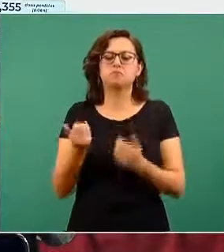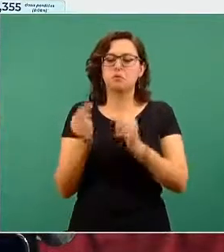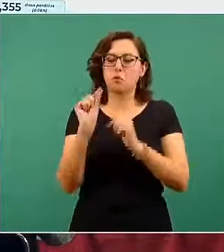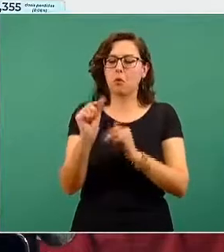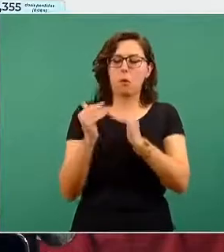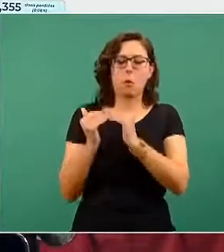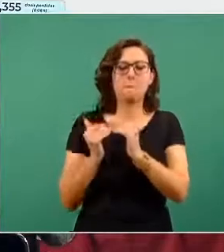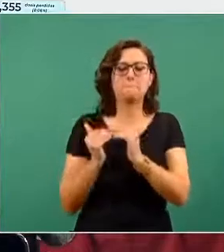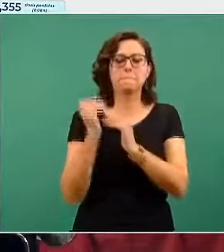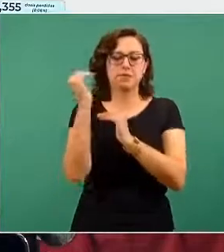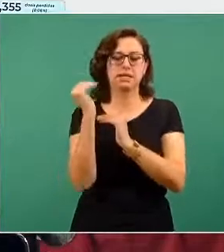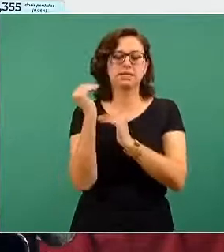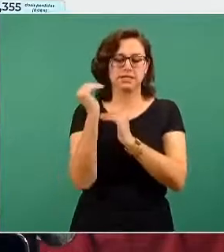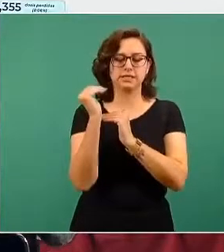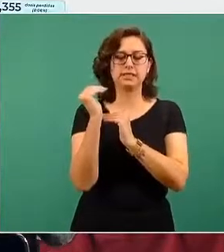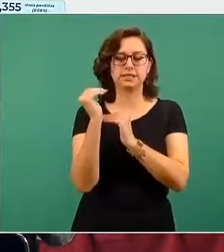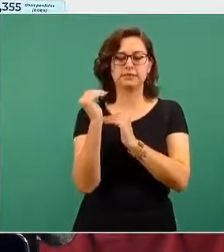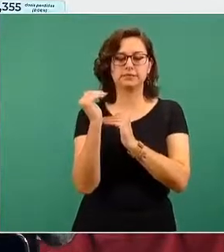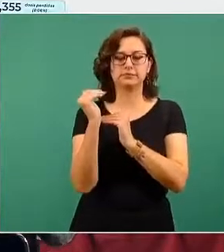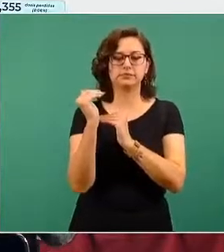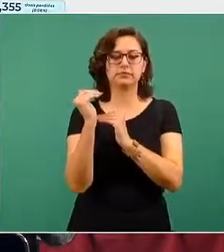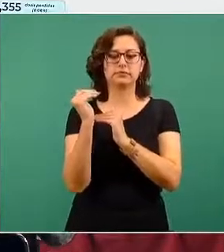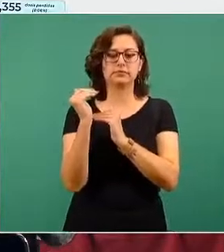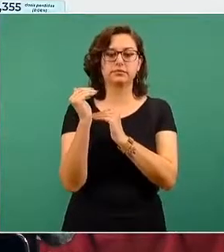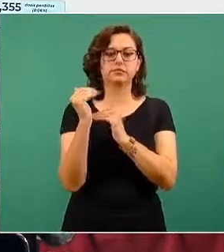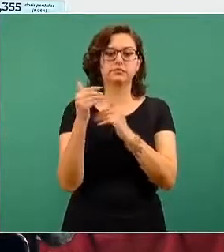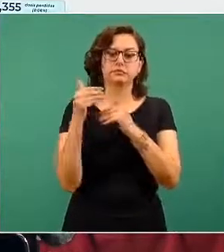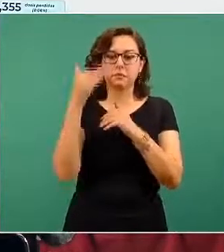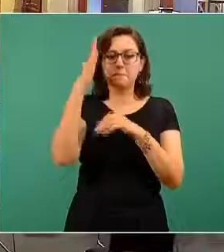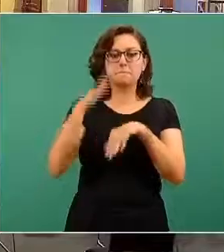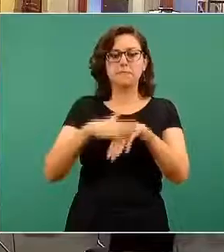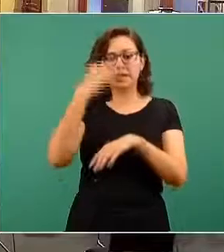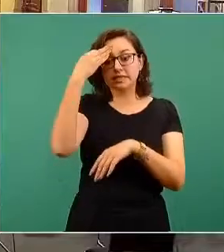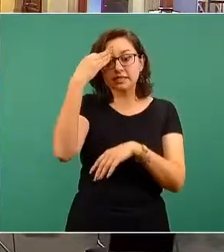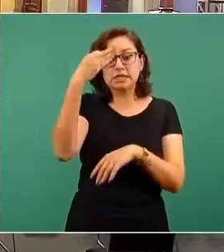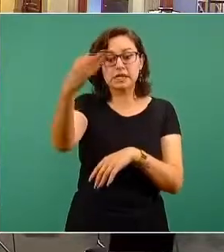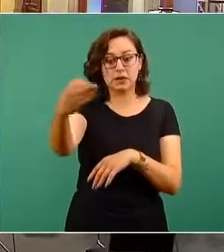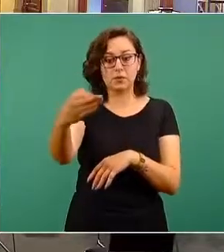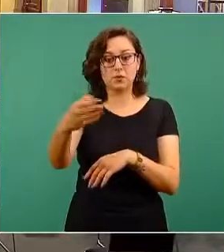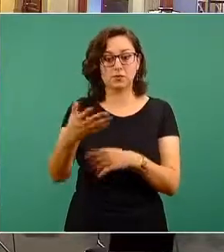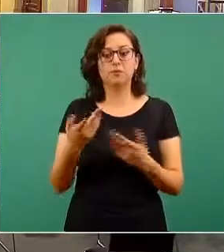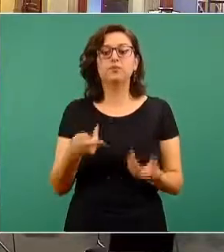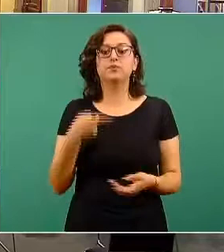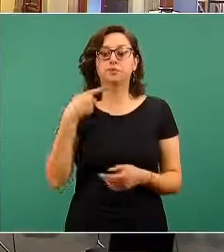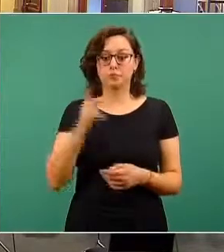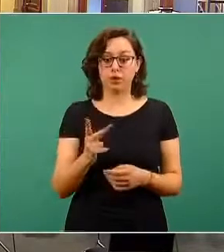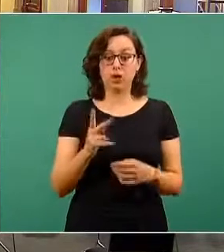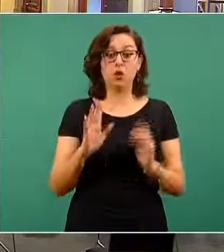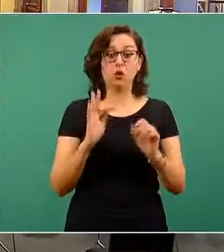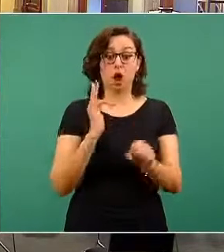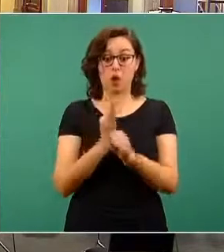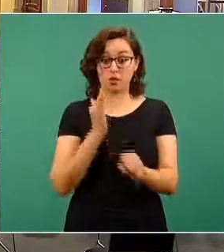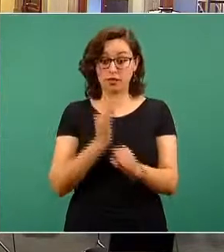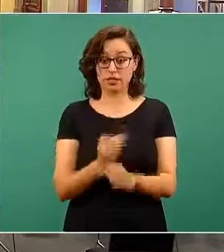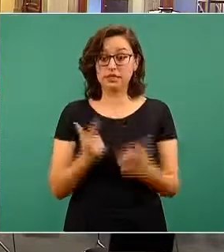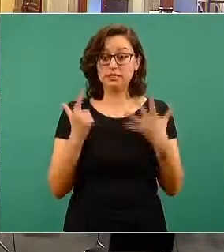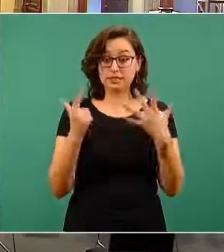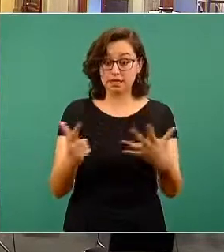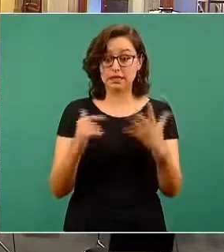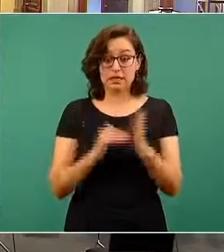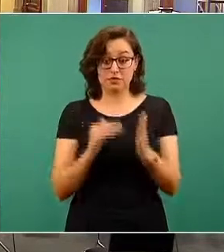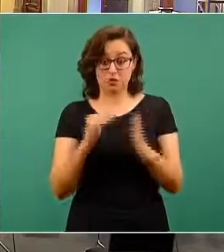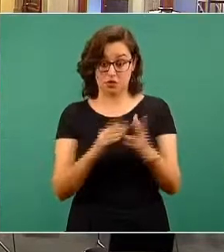aumentar un poco más esa protección y hacerla más duradera. Pero entonces ya estas 7 millones de personas